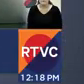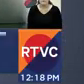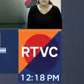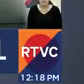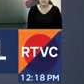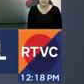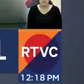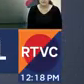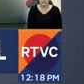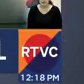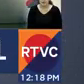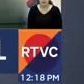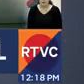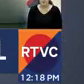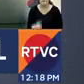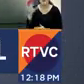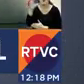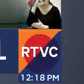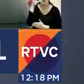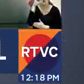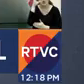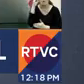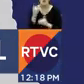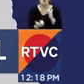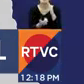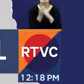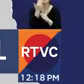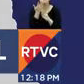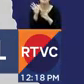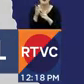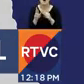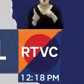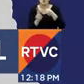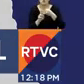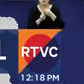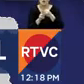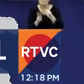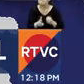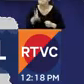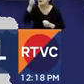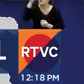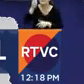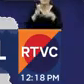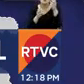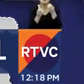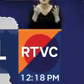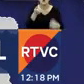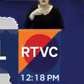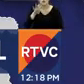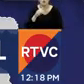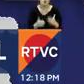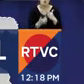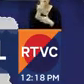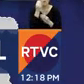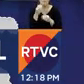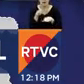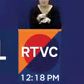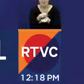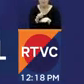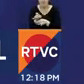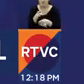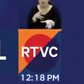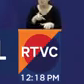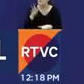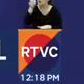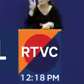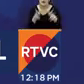El país contará con 14 nuevas rutas para el transporte terrestre de pasajeros. Algunas de los trayectos que serán habilitados por el Ministerio